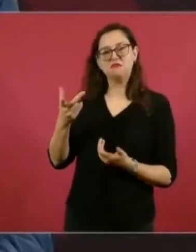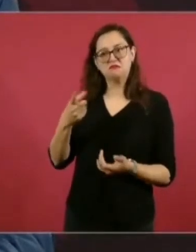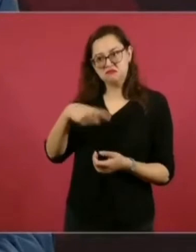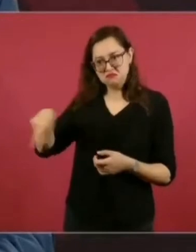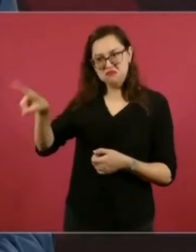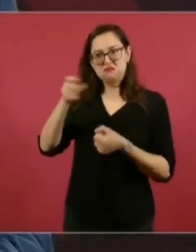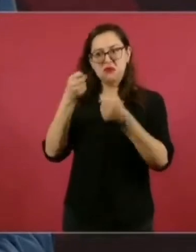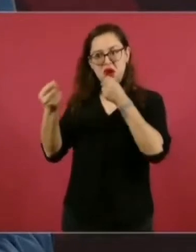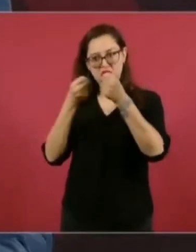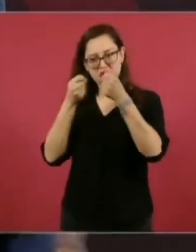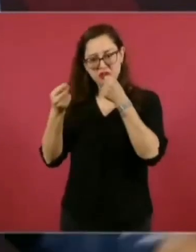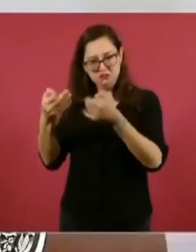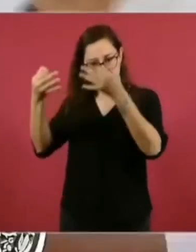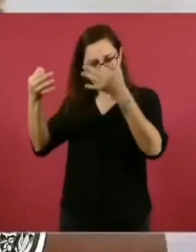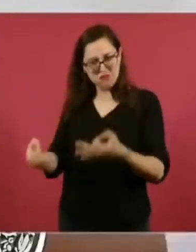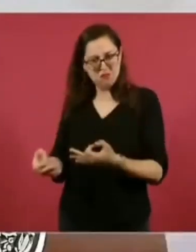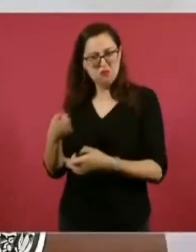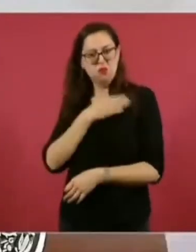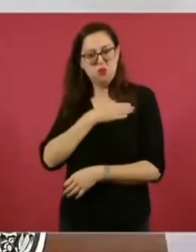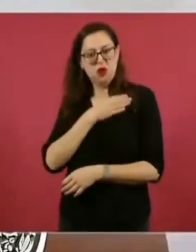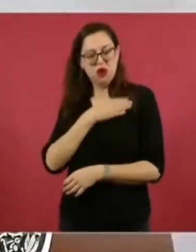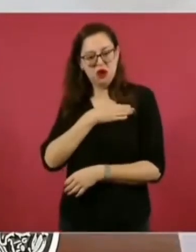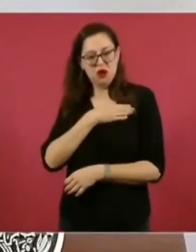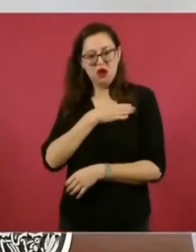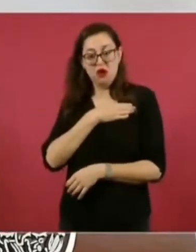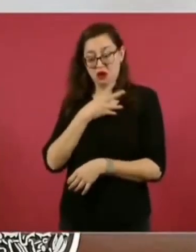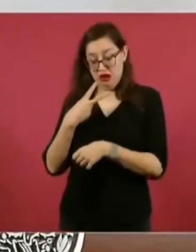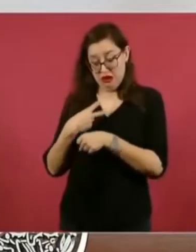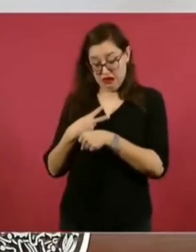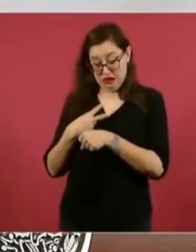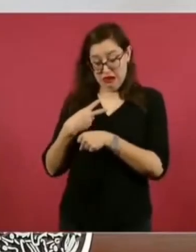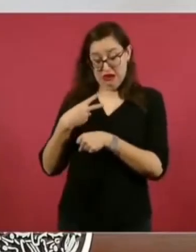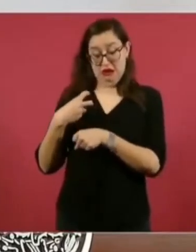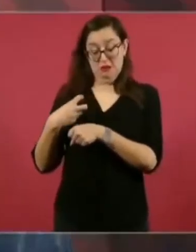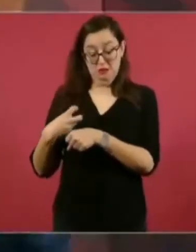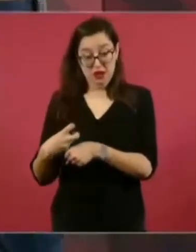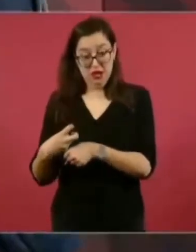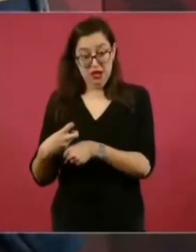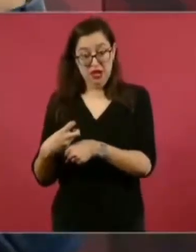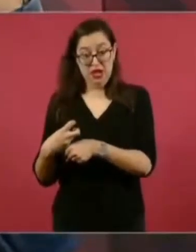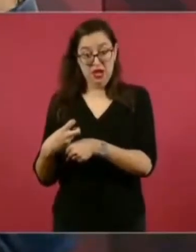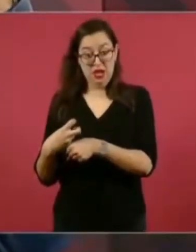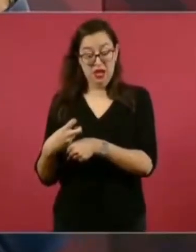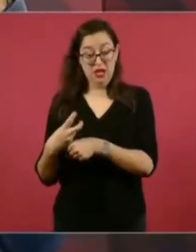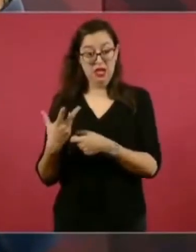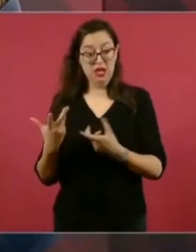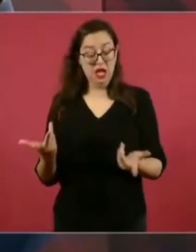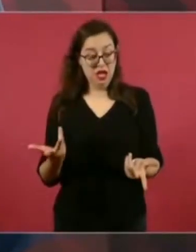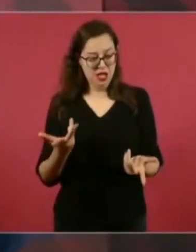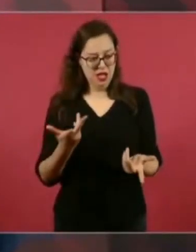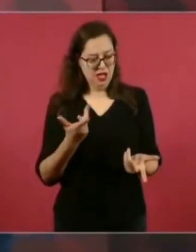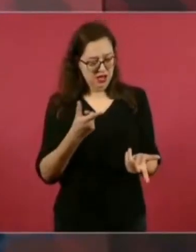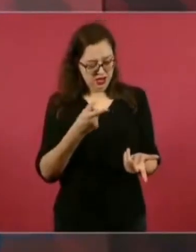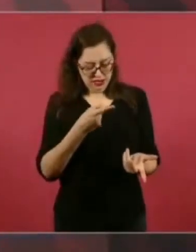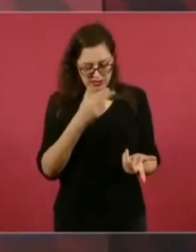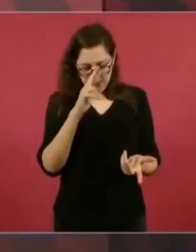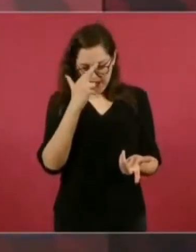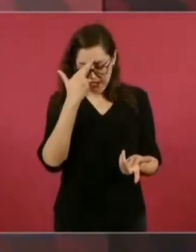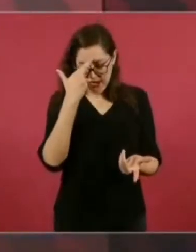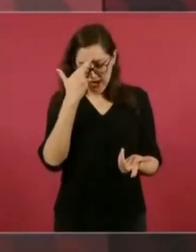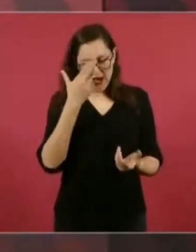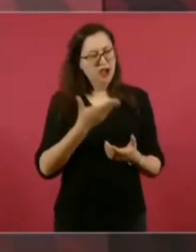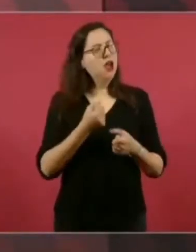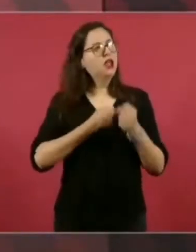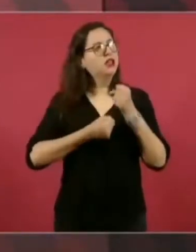periodismo. Entonces me invitas, a ver si me ayudas a recordar, ¿hace